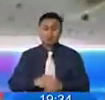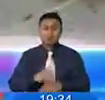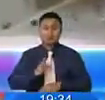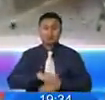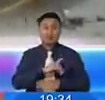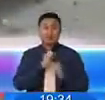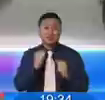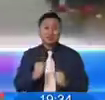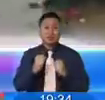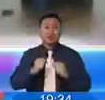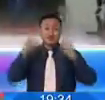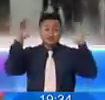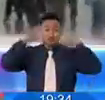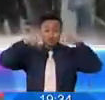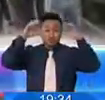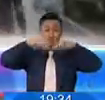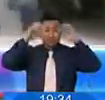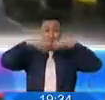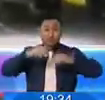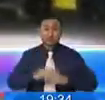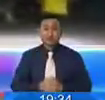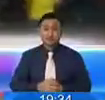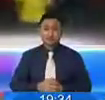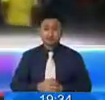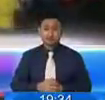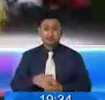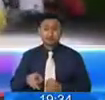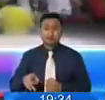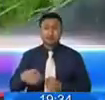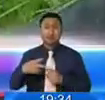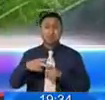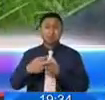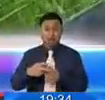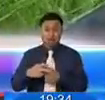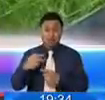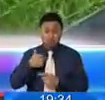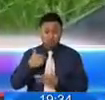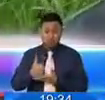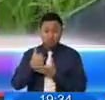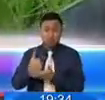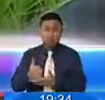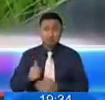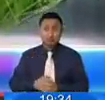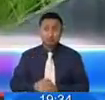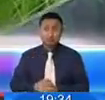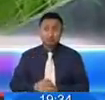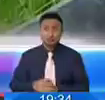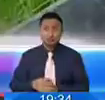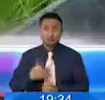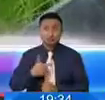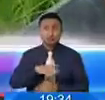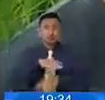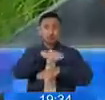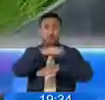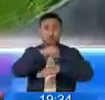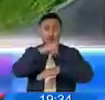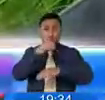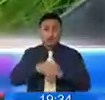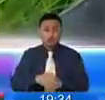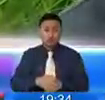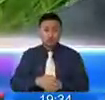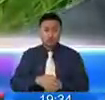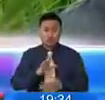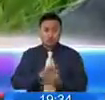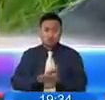llovía copiosamente. Porque él es mecánico y yo le ayudo. Entonces, íbamos a comprar a Quevedo unos repuestos y veníamos de una